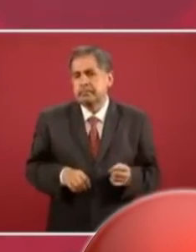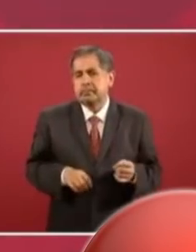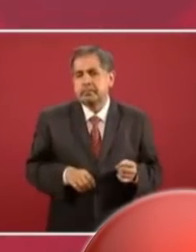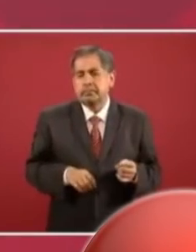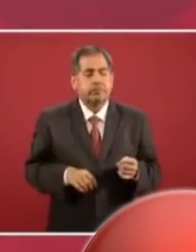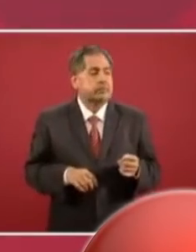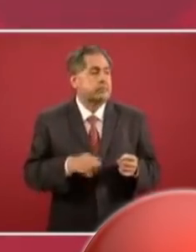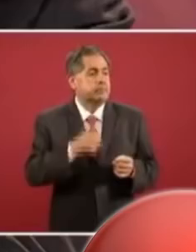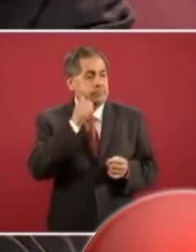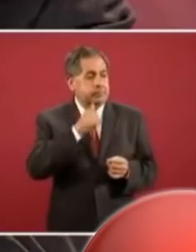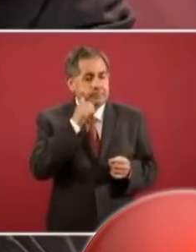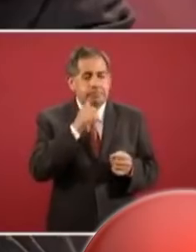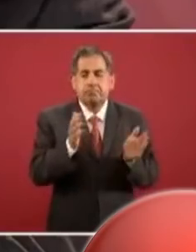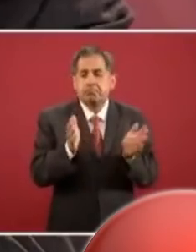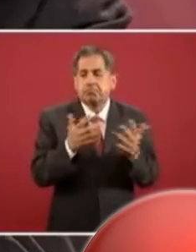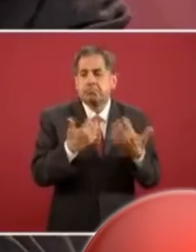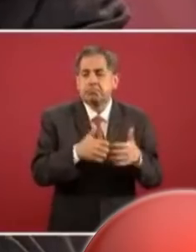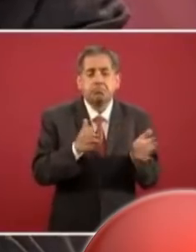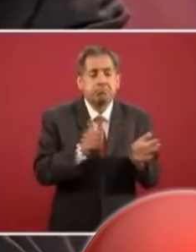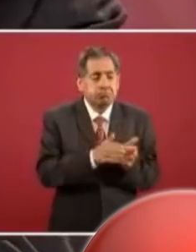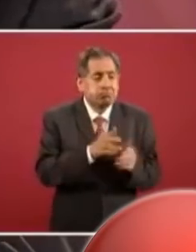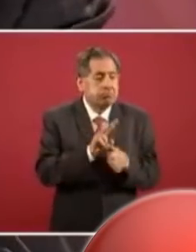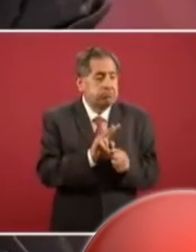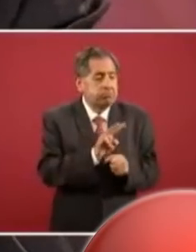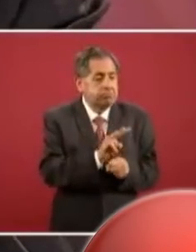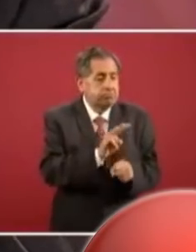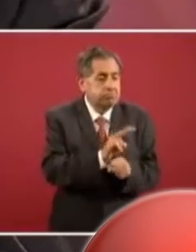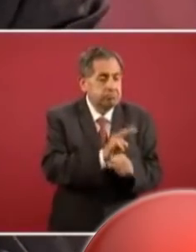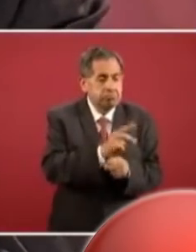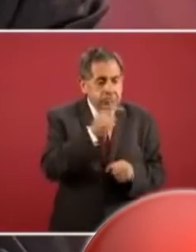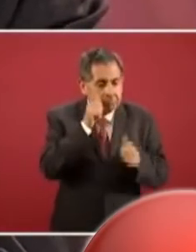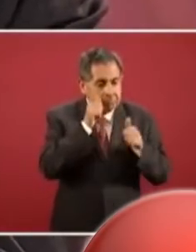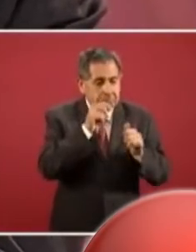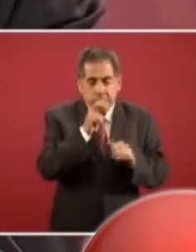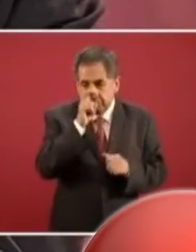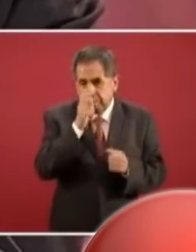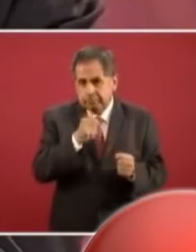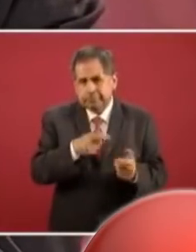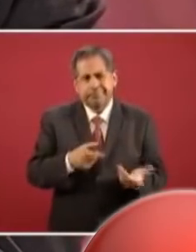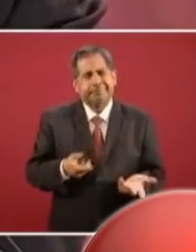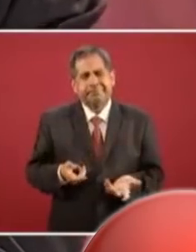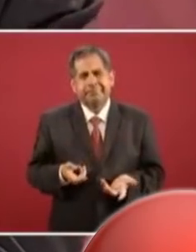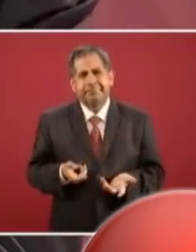pequeños o medianos contribuyentes, como siempre,